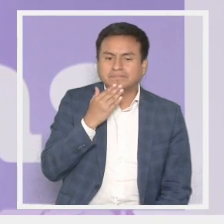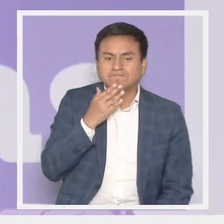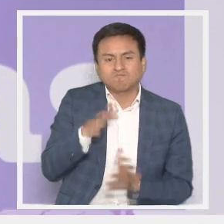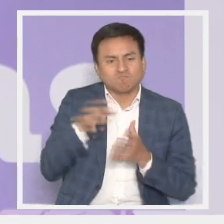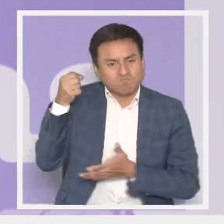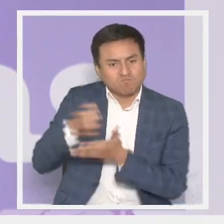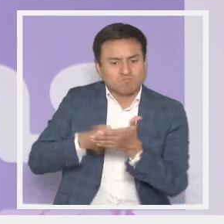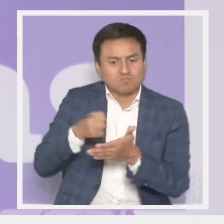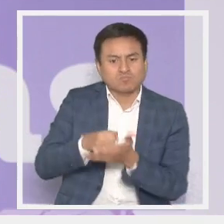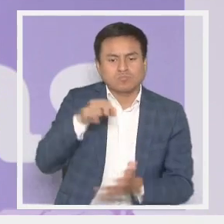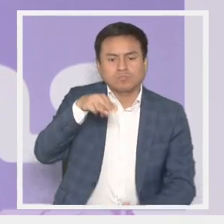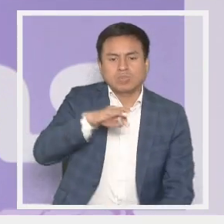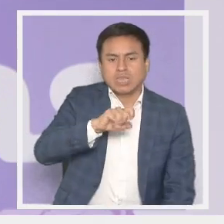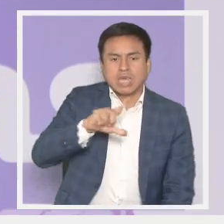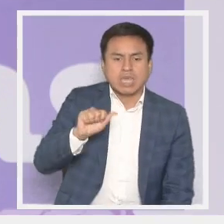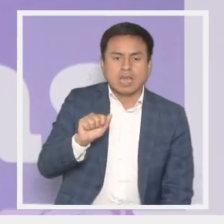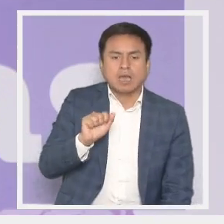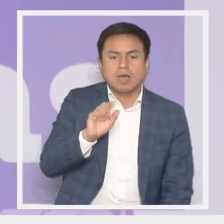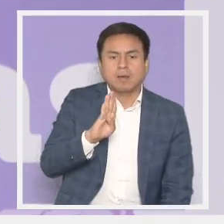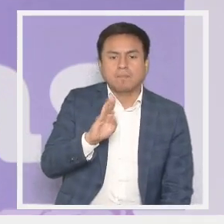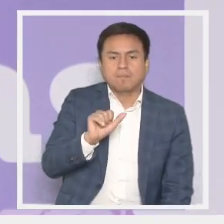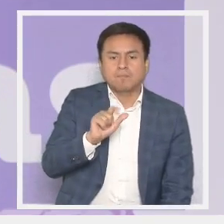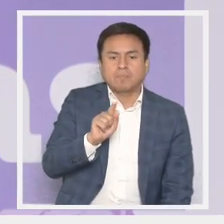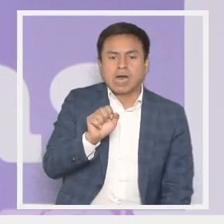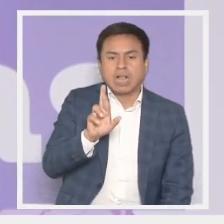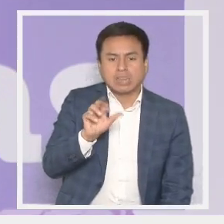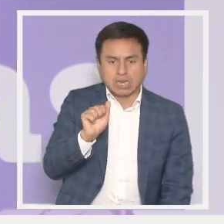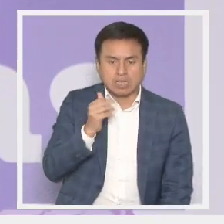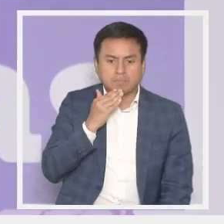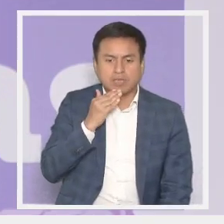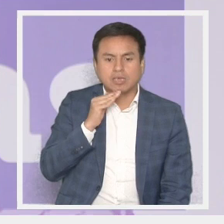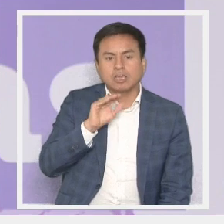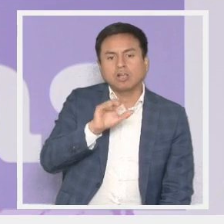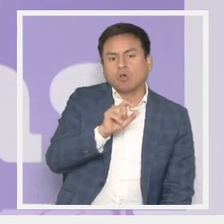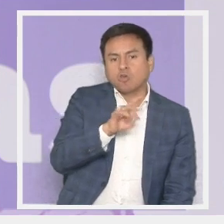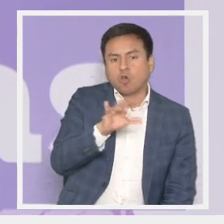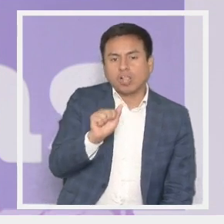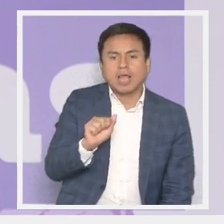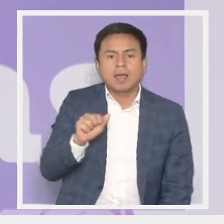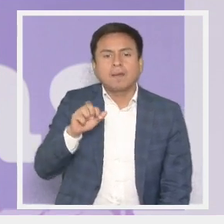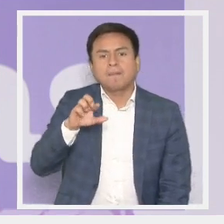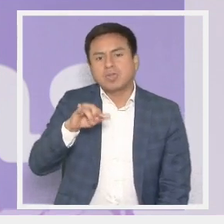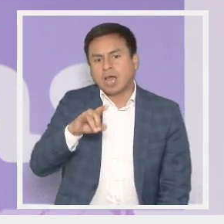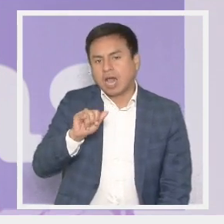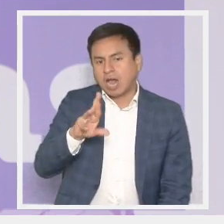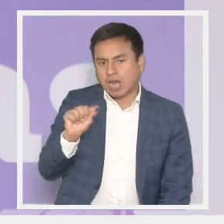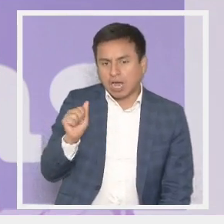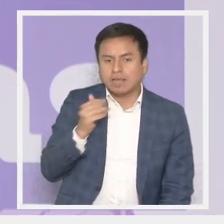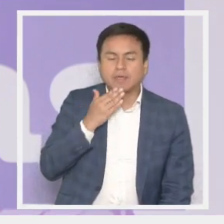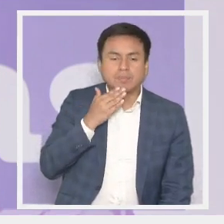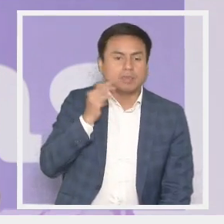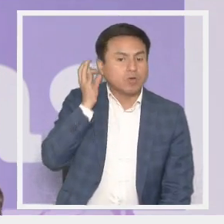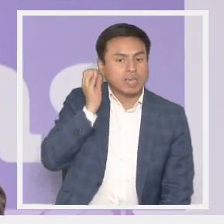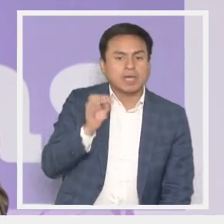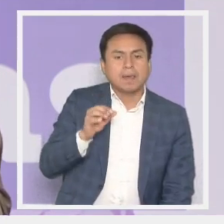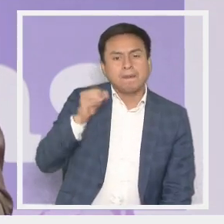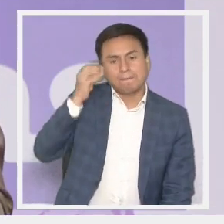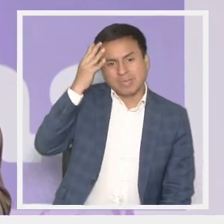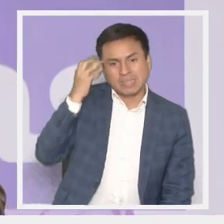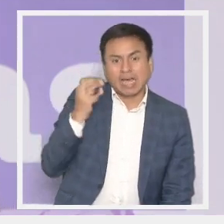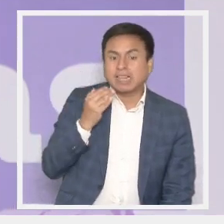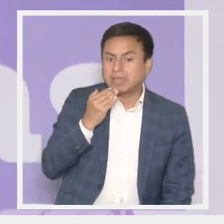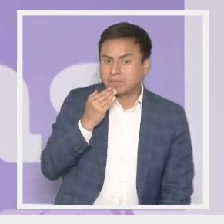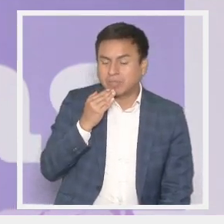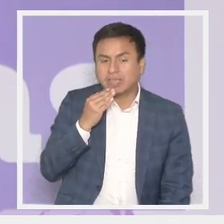tremenda lucha de Mireya Baltra. Pienso en Margot Loyola, en Violeta Parra, en Gabriela Mistral. También, por